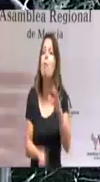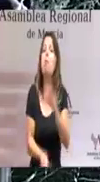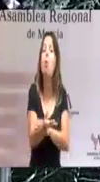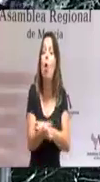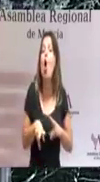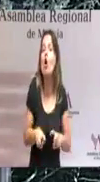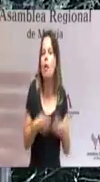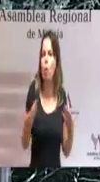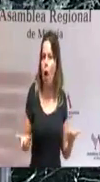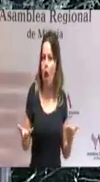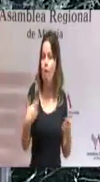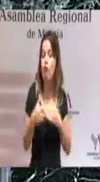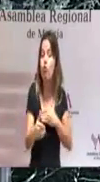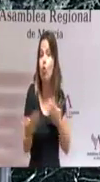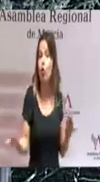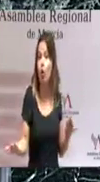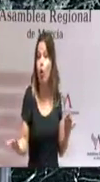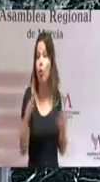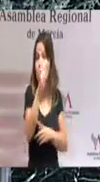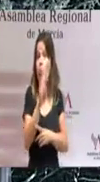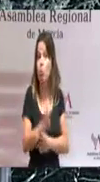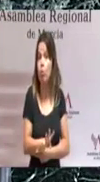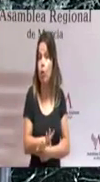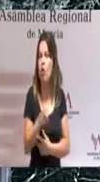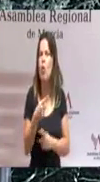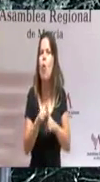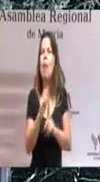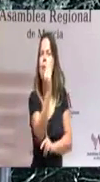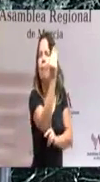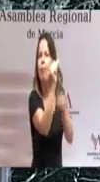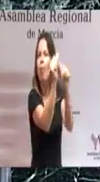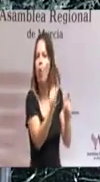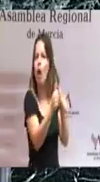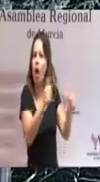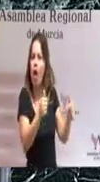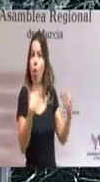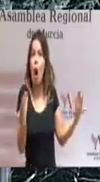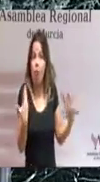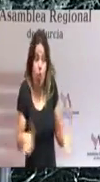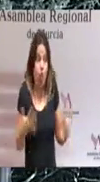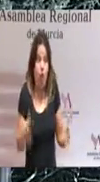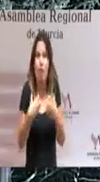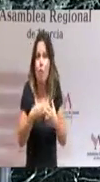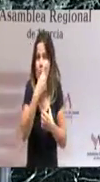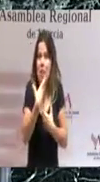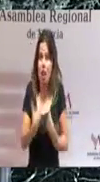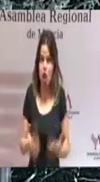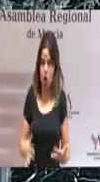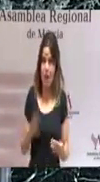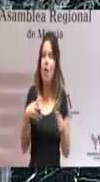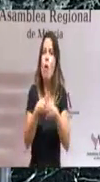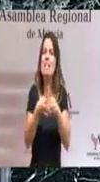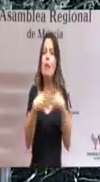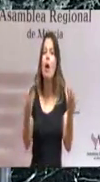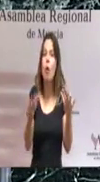el origen, su futuro, su referente? ¿Dónde? ¿Dónde? Dígame dónde han funcionado. Su esquema